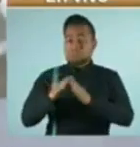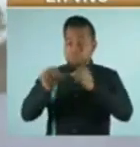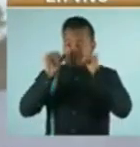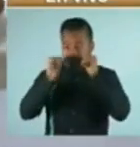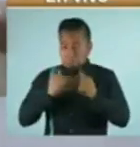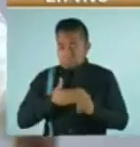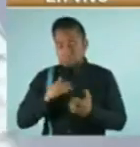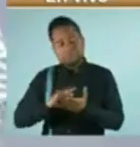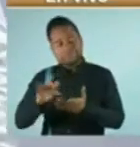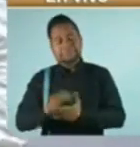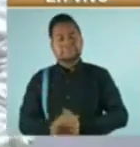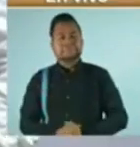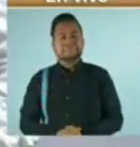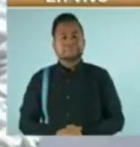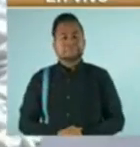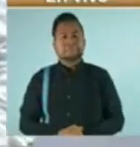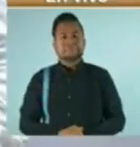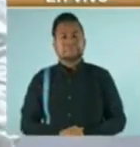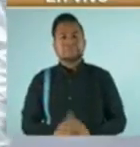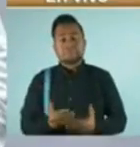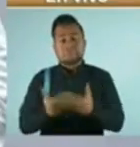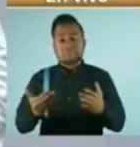cuenta. Y pues en nombre